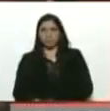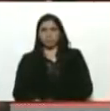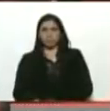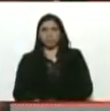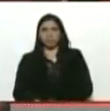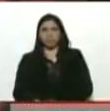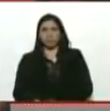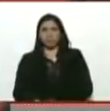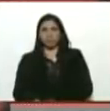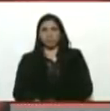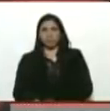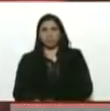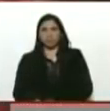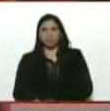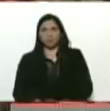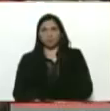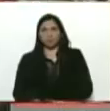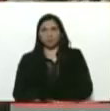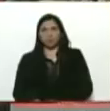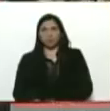A los de Chuao. ¡Ja!